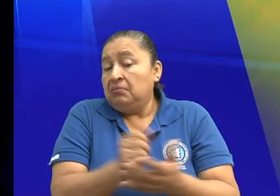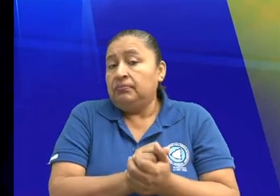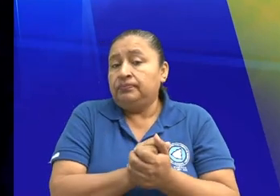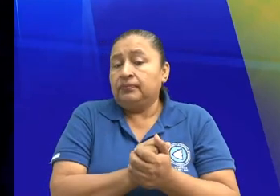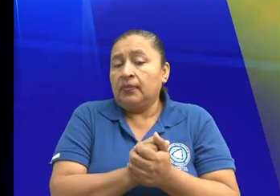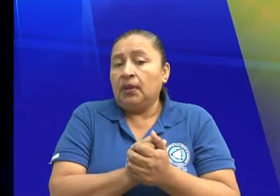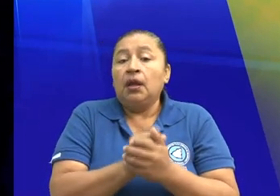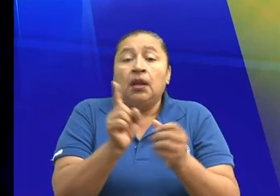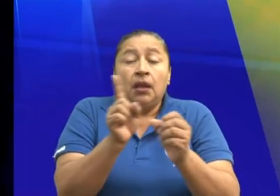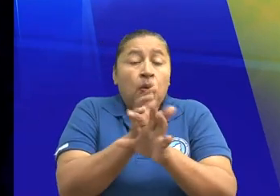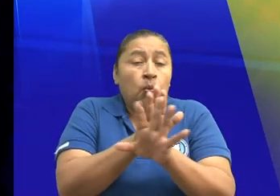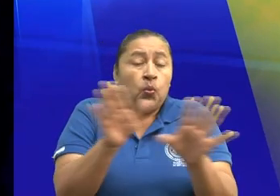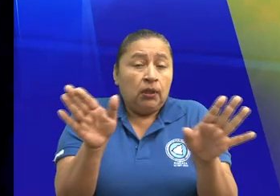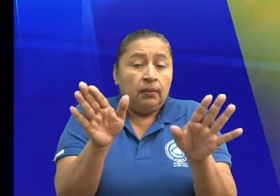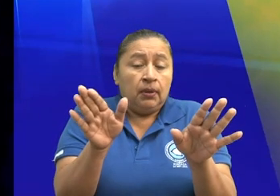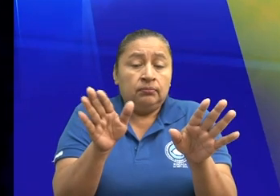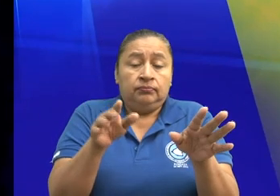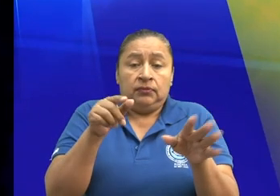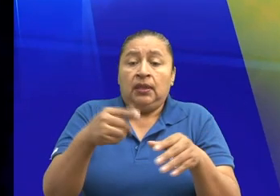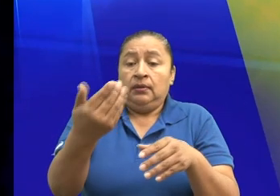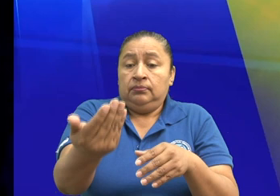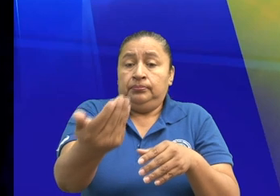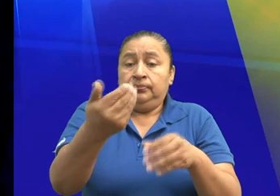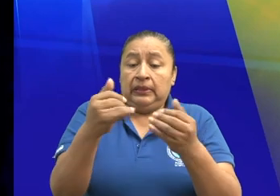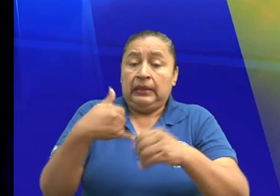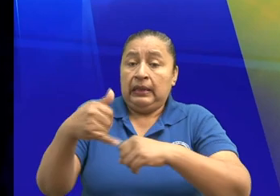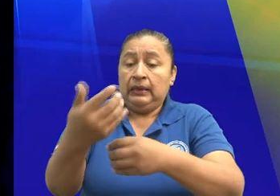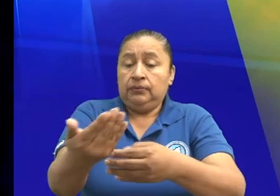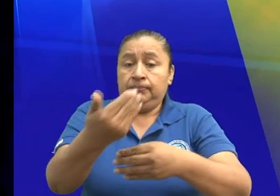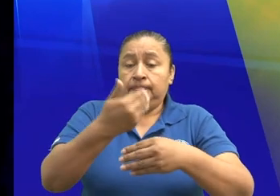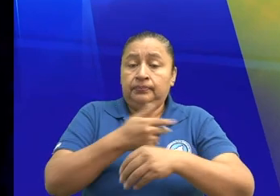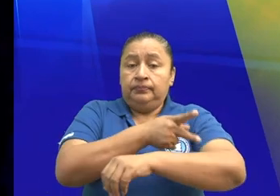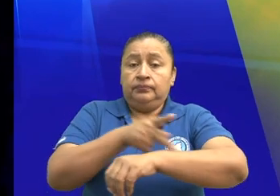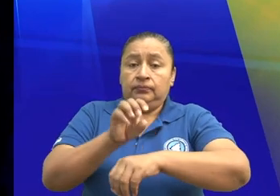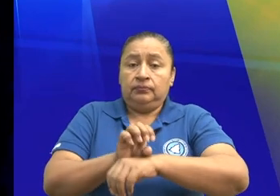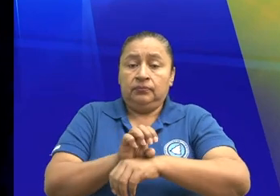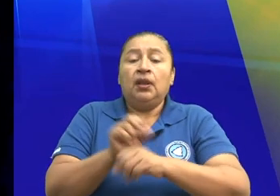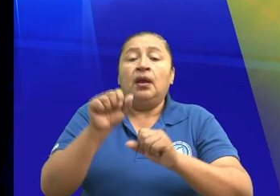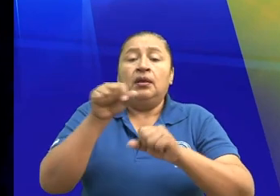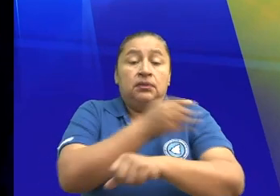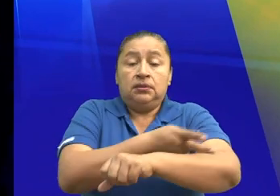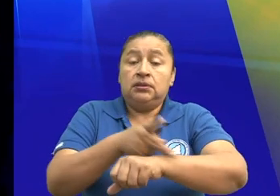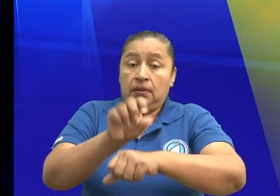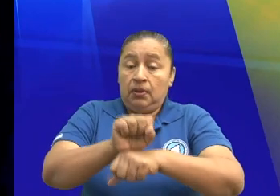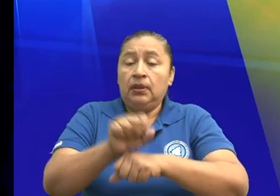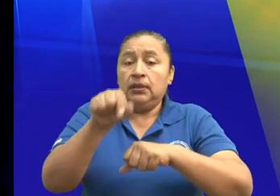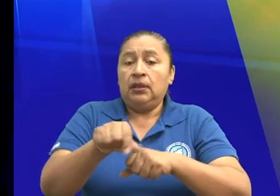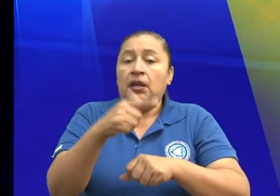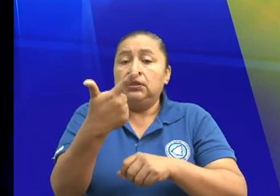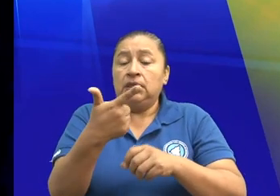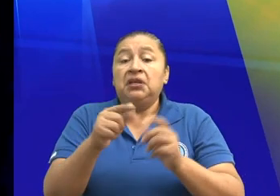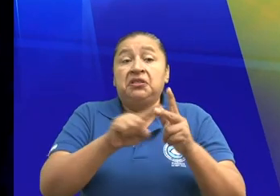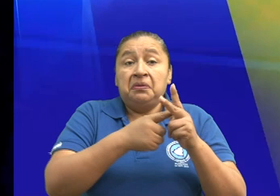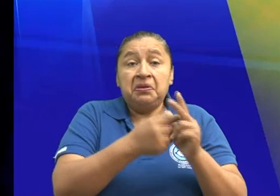La última embarcación que sale de la isla hacia el puerto de Salvador Allende es a las 7. Si aguantan estar desde